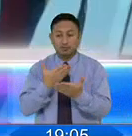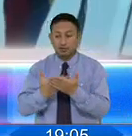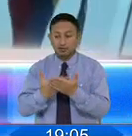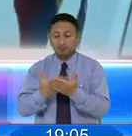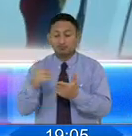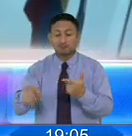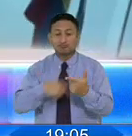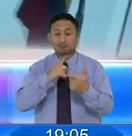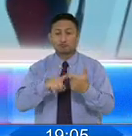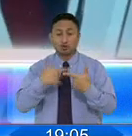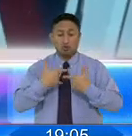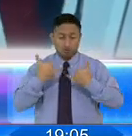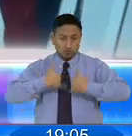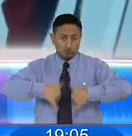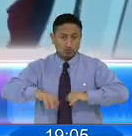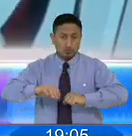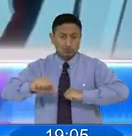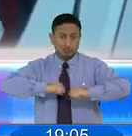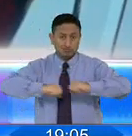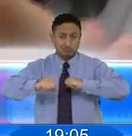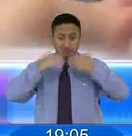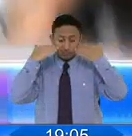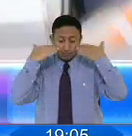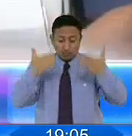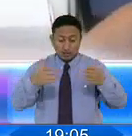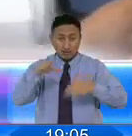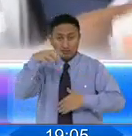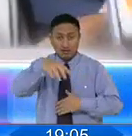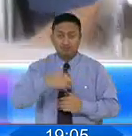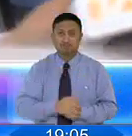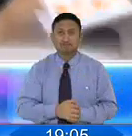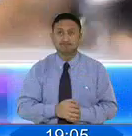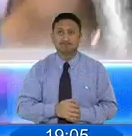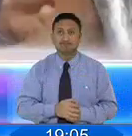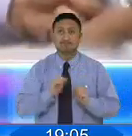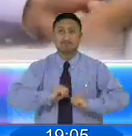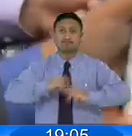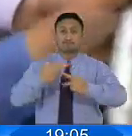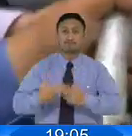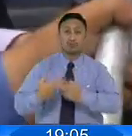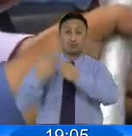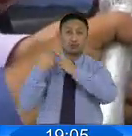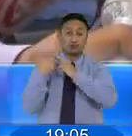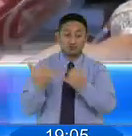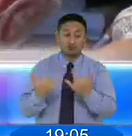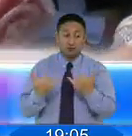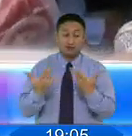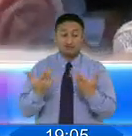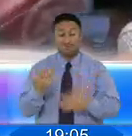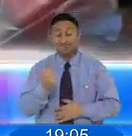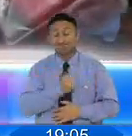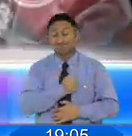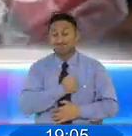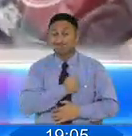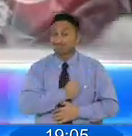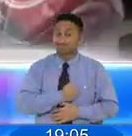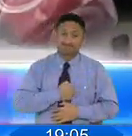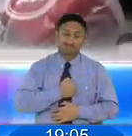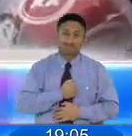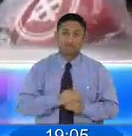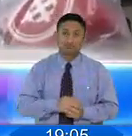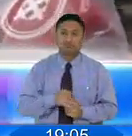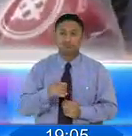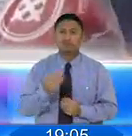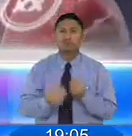que seguirá trabajando por la provincia. Asumiendo una responsabilidad en medio de la consternación general, ¿verdad? ¿Qué actividades va a cumplir el día